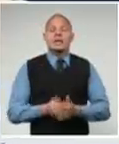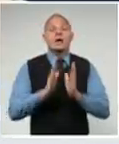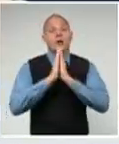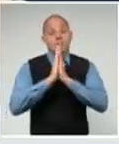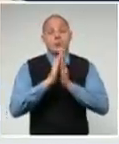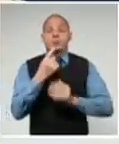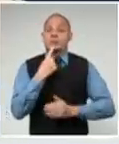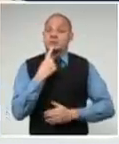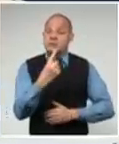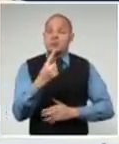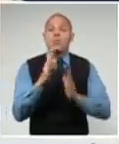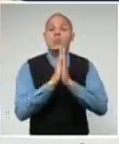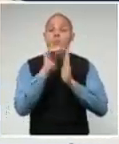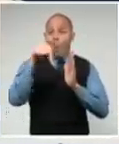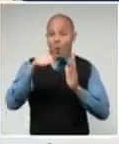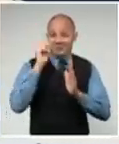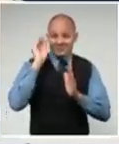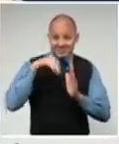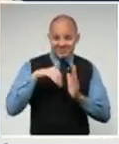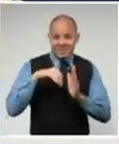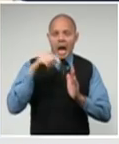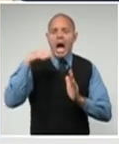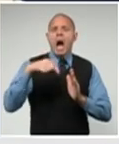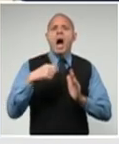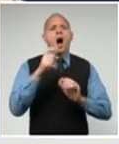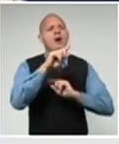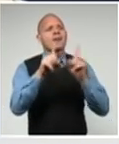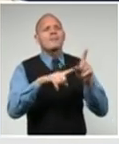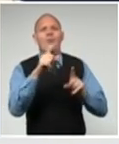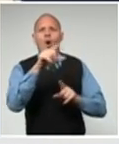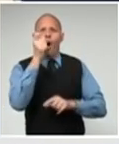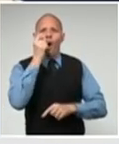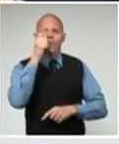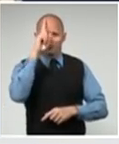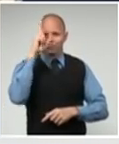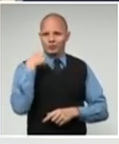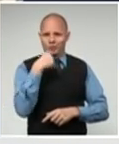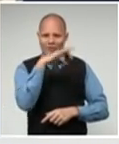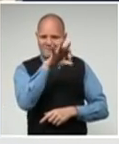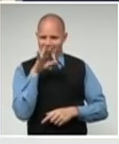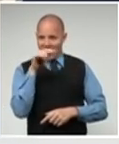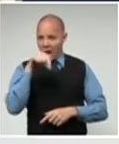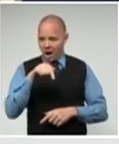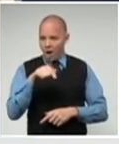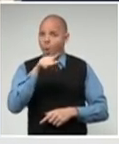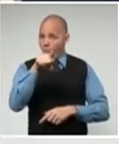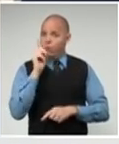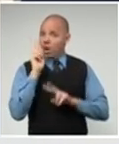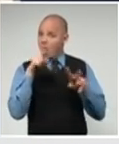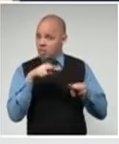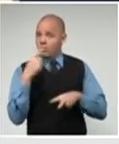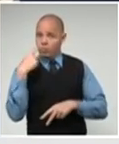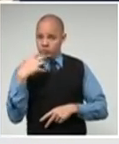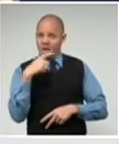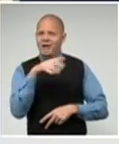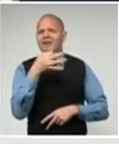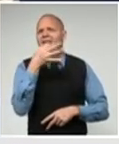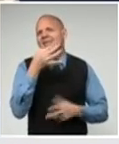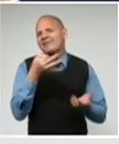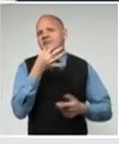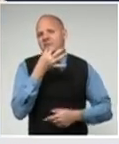la intervención que se le va a hacer ahora al doctor Alberto Fernández, donde va a hablar de nosotros, los adultos mayores. Muchas